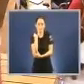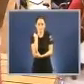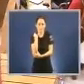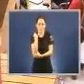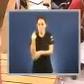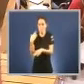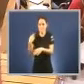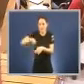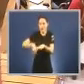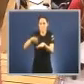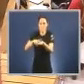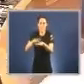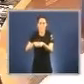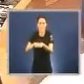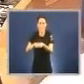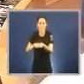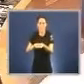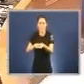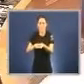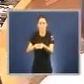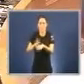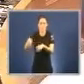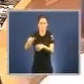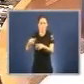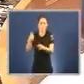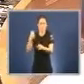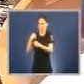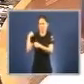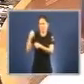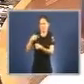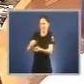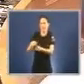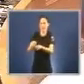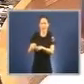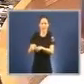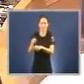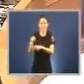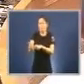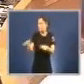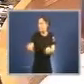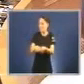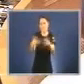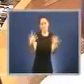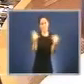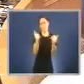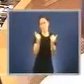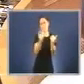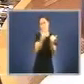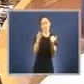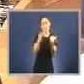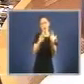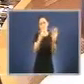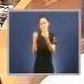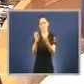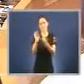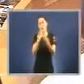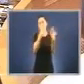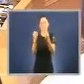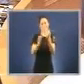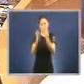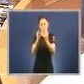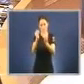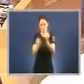pensión mínima despois de cotizar na agraria, etc., van ter que sufrir unha subida dun 50, 60 ou 70% e van ter